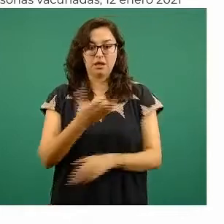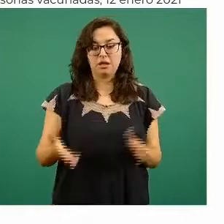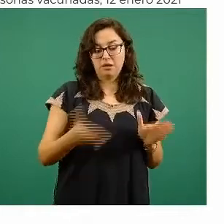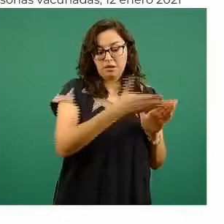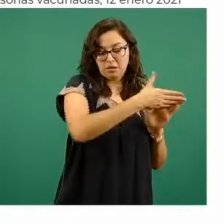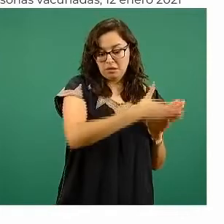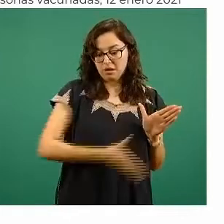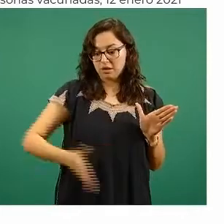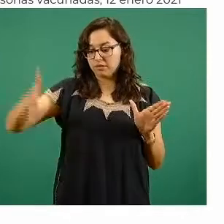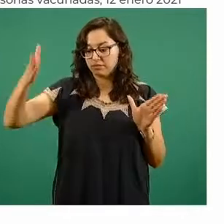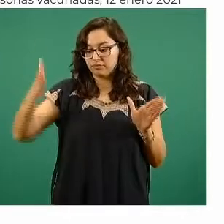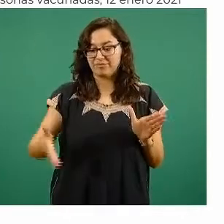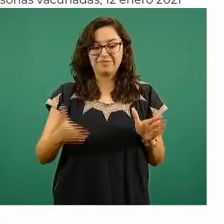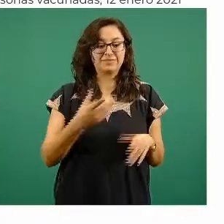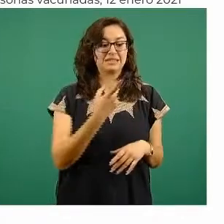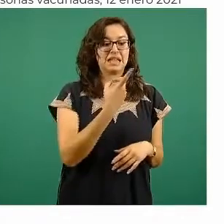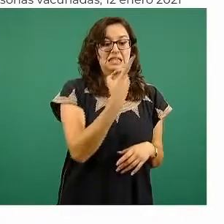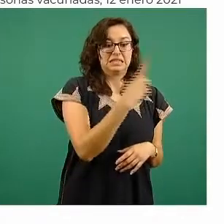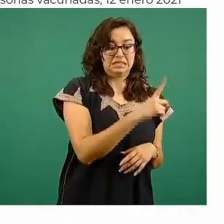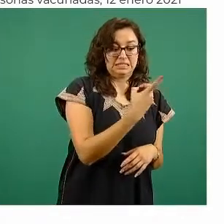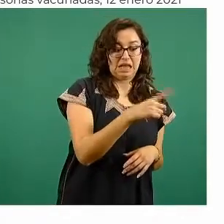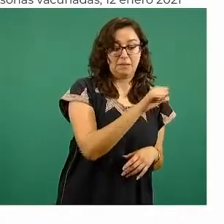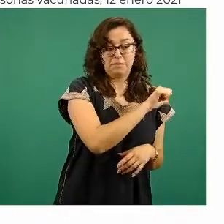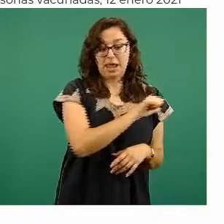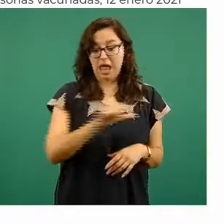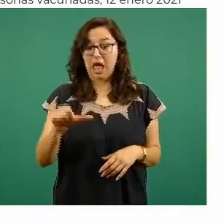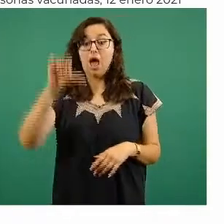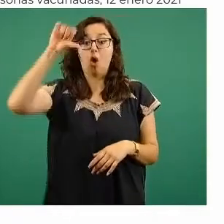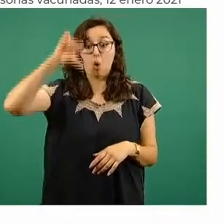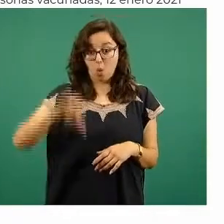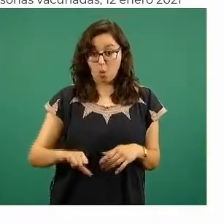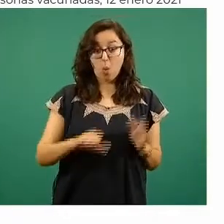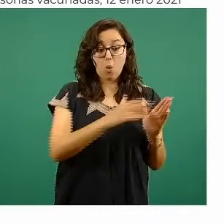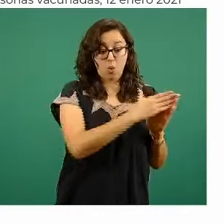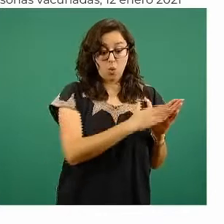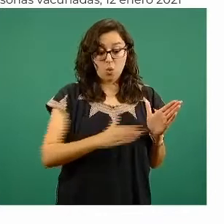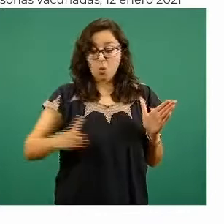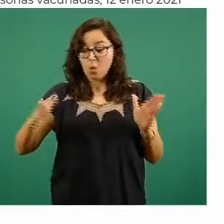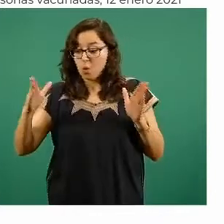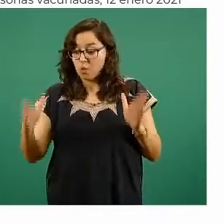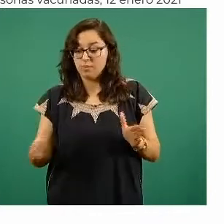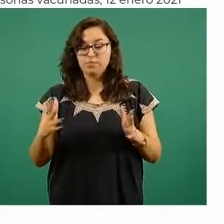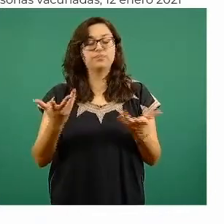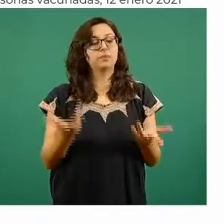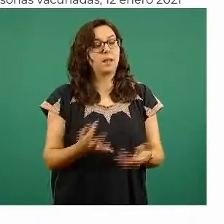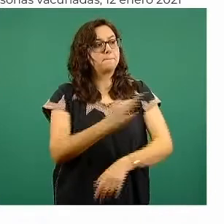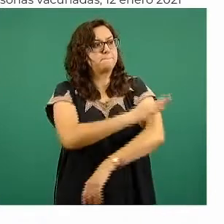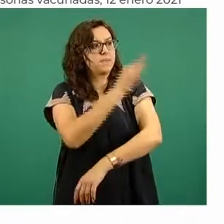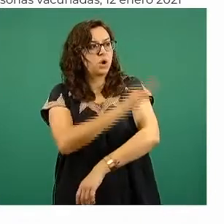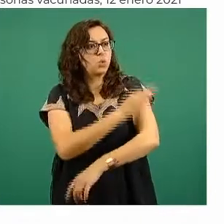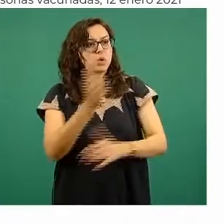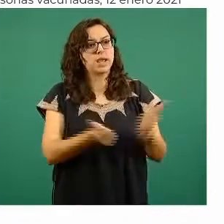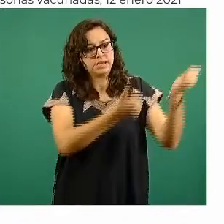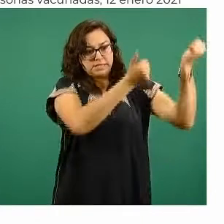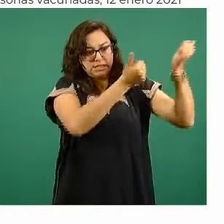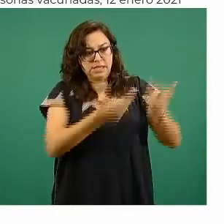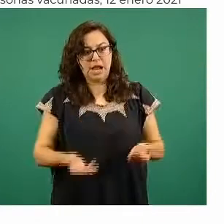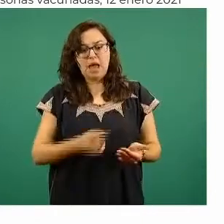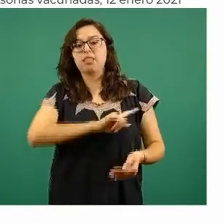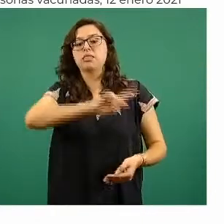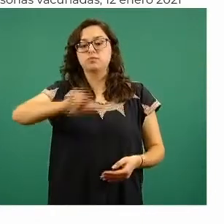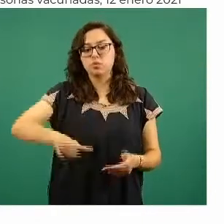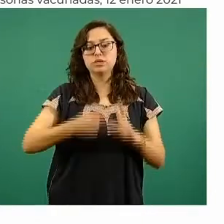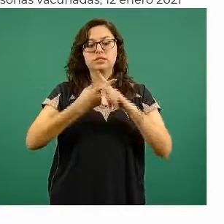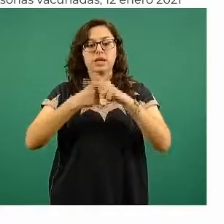calibración, tuvimos distintas velocidades de ocurrencia, tanto de la llegada de la vacuna como de la utilización de la